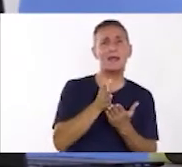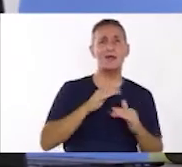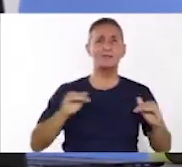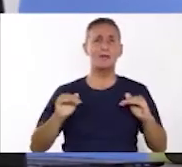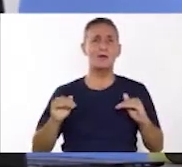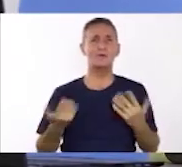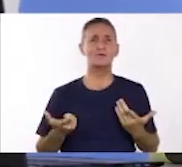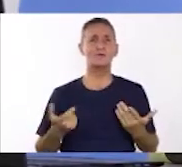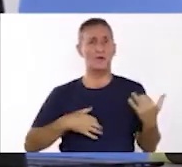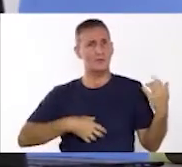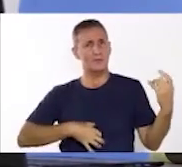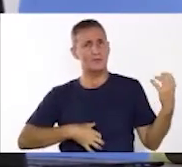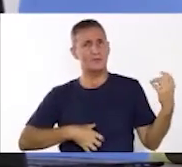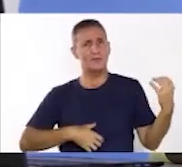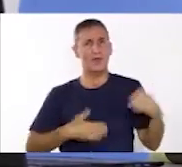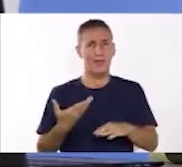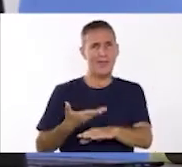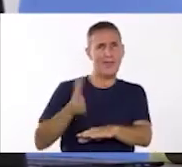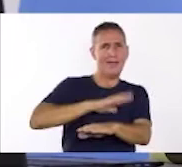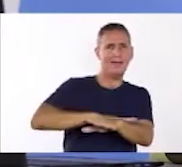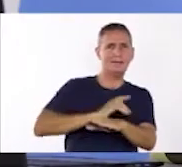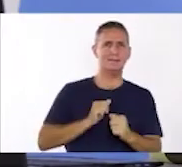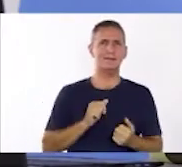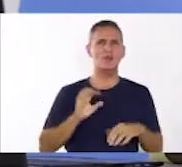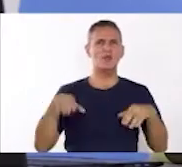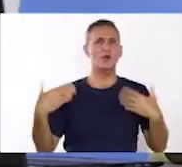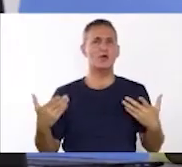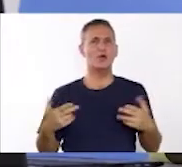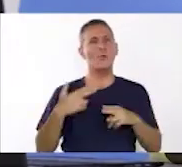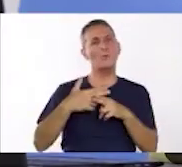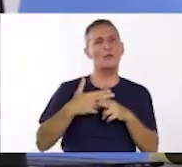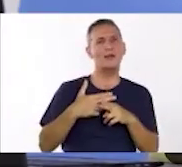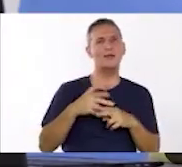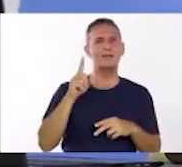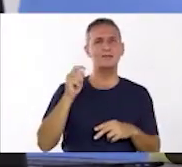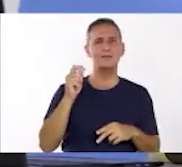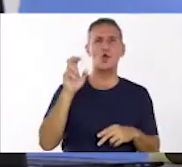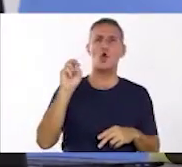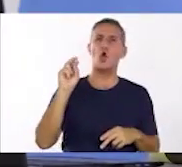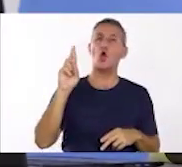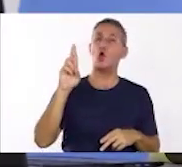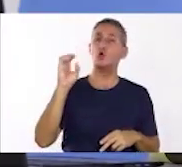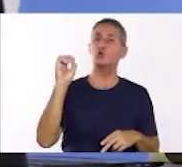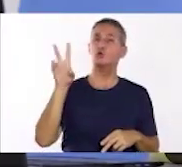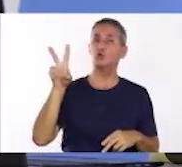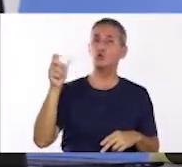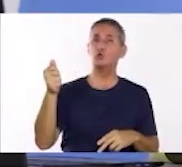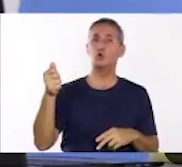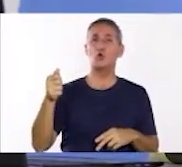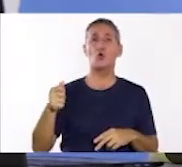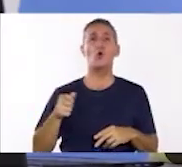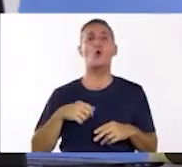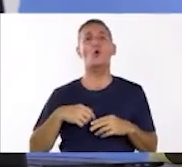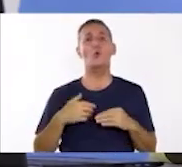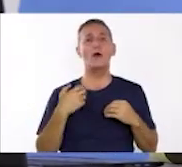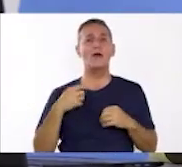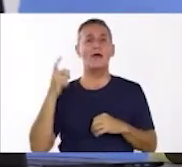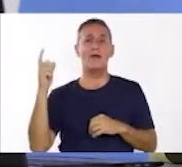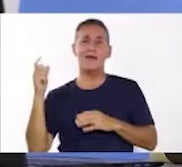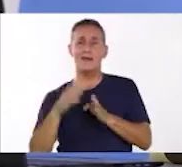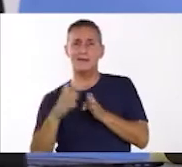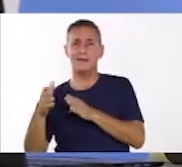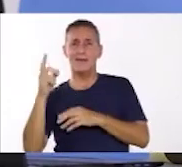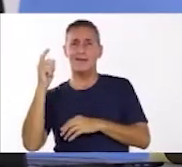Cuba, fenómeno estético nacido en la segunda mitad de la década del 60. Es